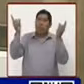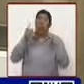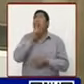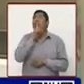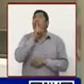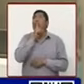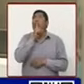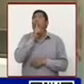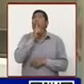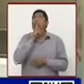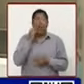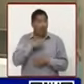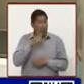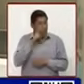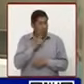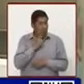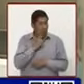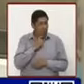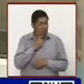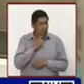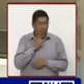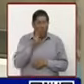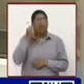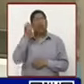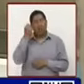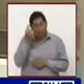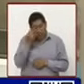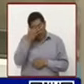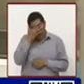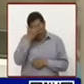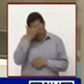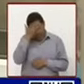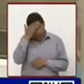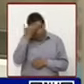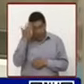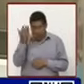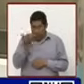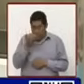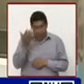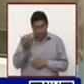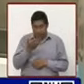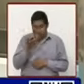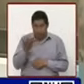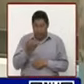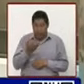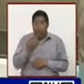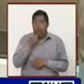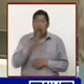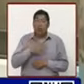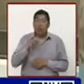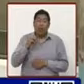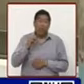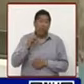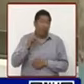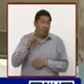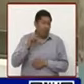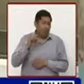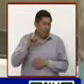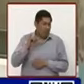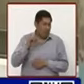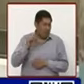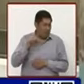hizo? Abuso sexual, yo entiendo que es, digamos, que la señora Maritza habría,